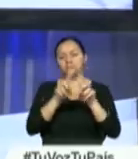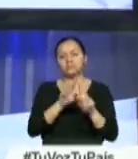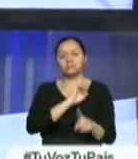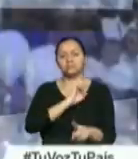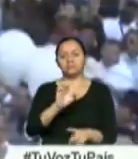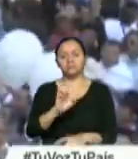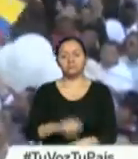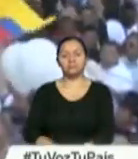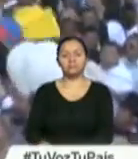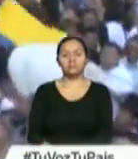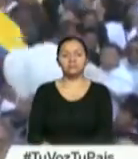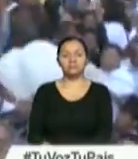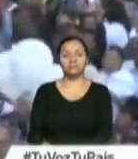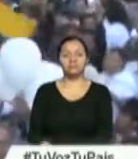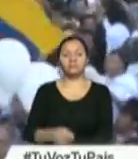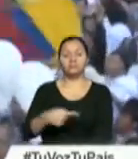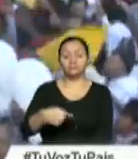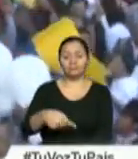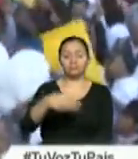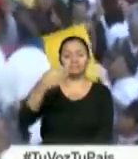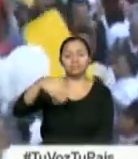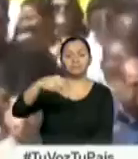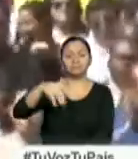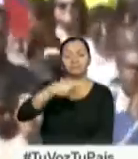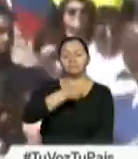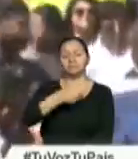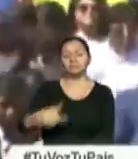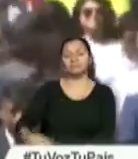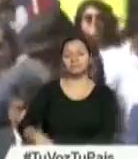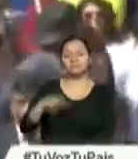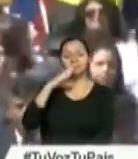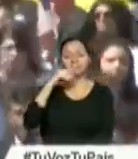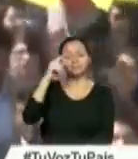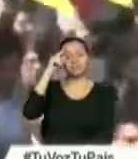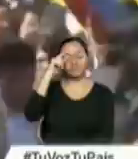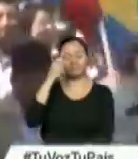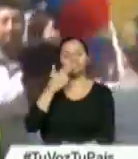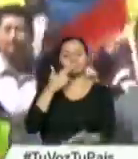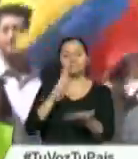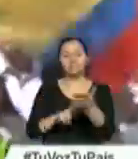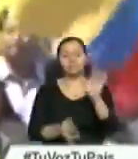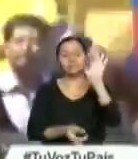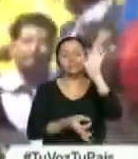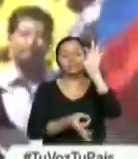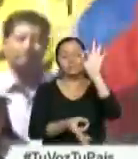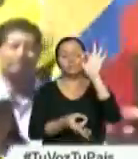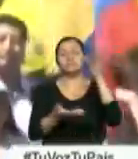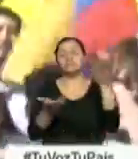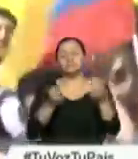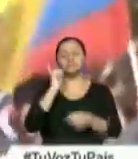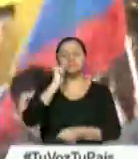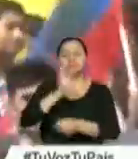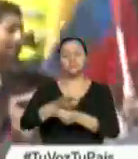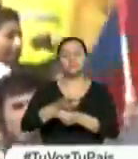Ético. Este miércoles, el presidente de la República, Rafael Correa, emitirá el decreto ejecutivo que dispone al Consejo Nacional